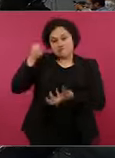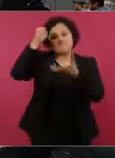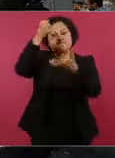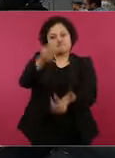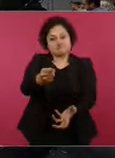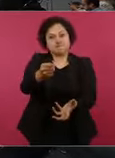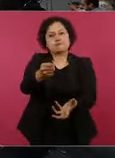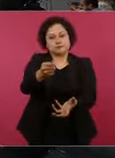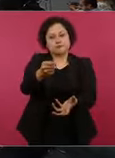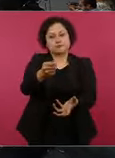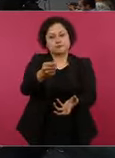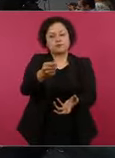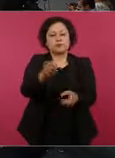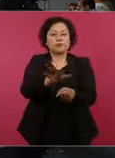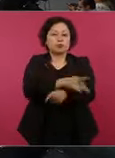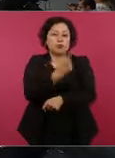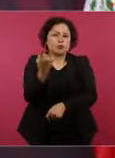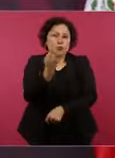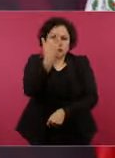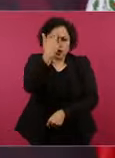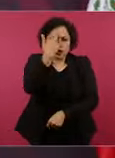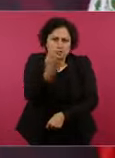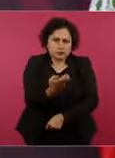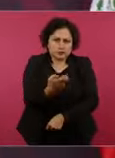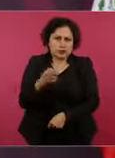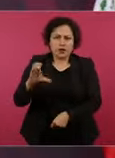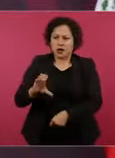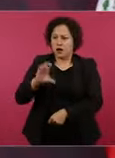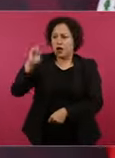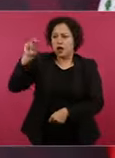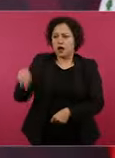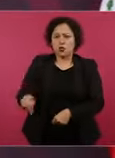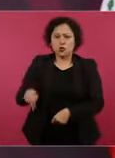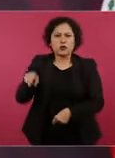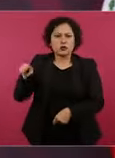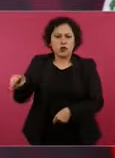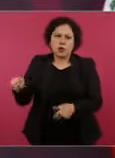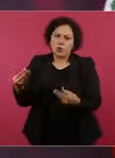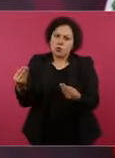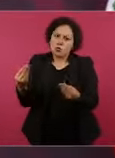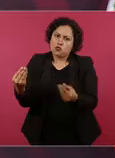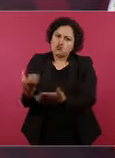devolverle un poco a Cancún lo mucho que le ha dado a México.